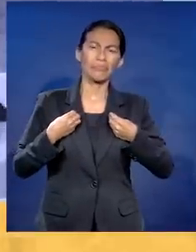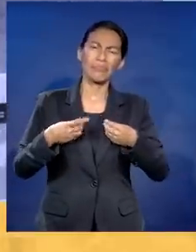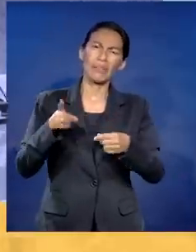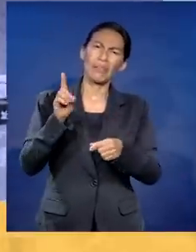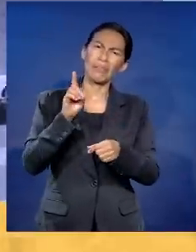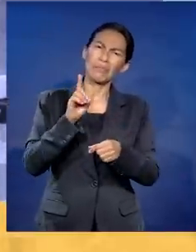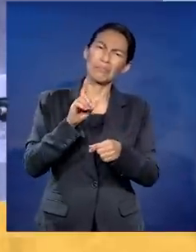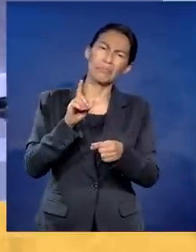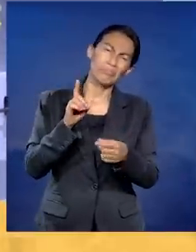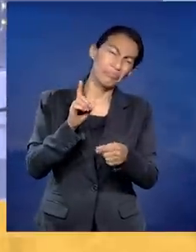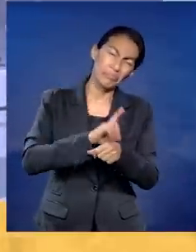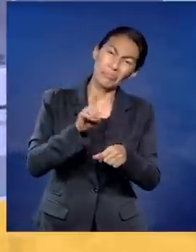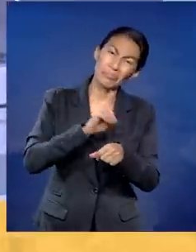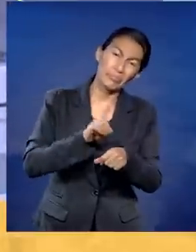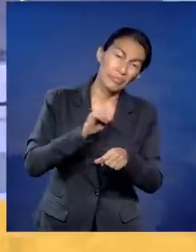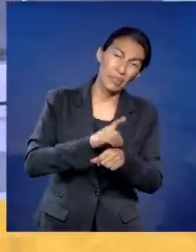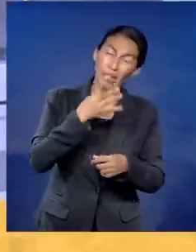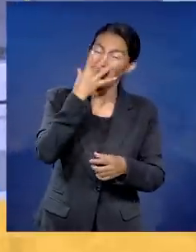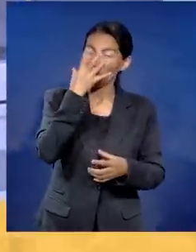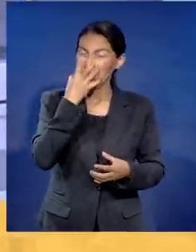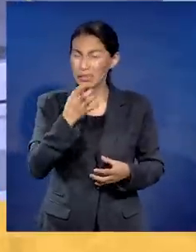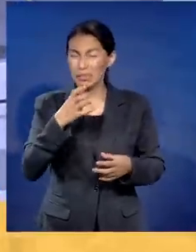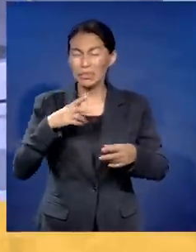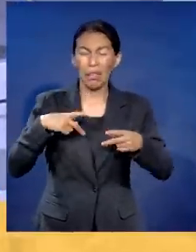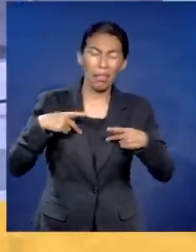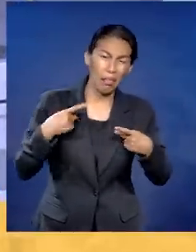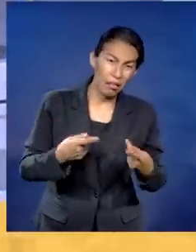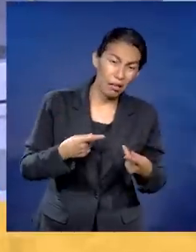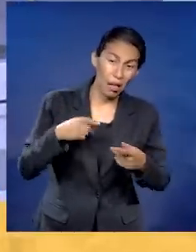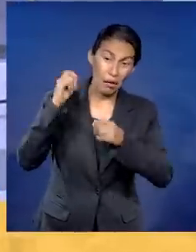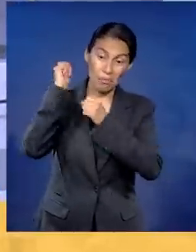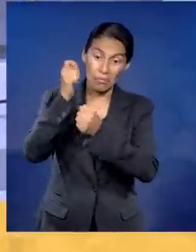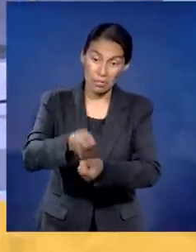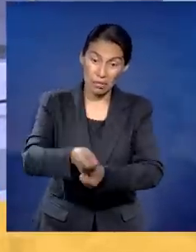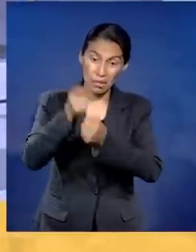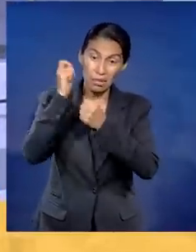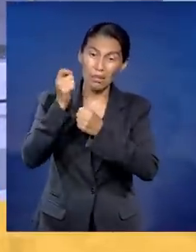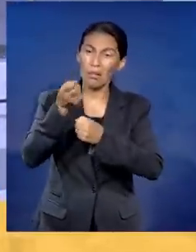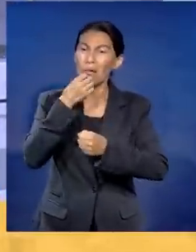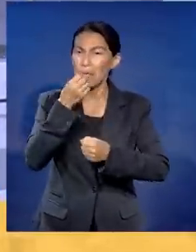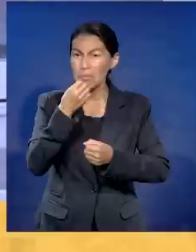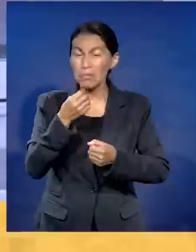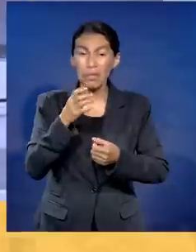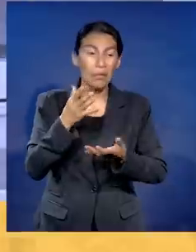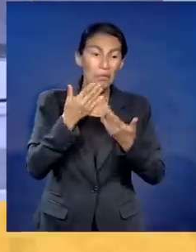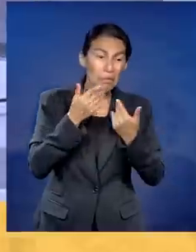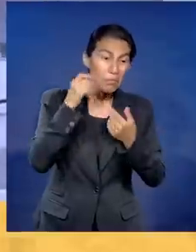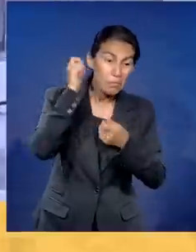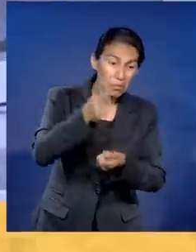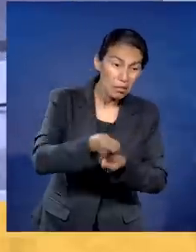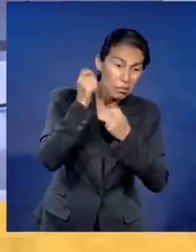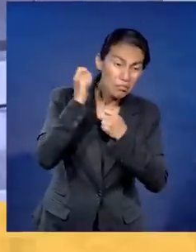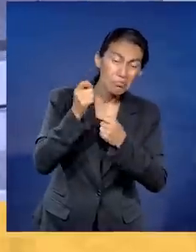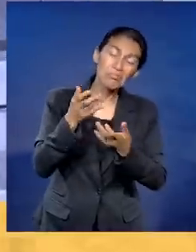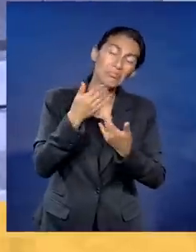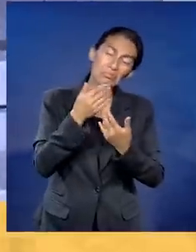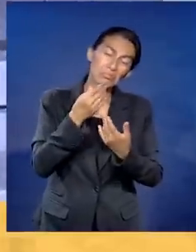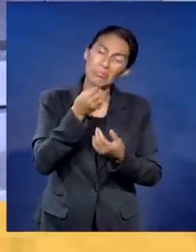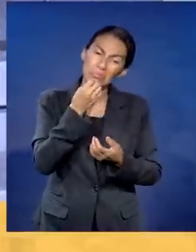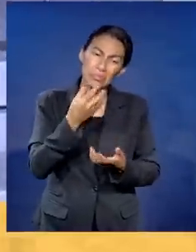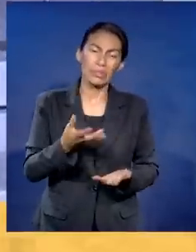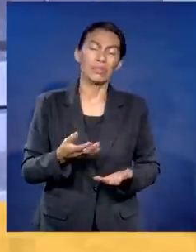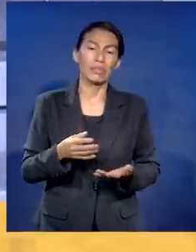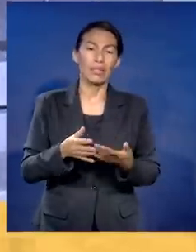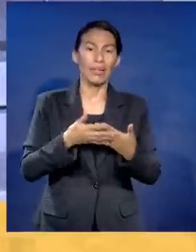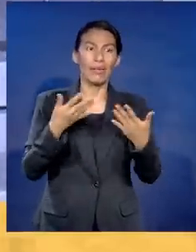vida al día, triste, llena de limitaciones, de presiones. Si pescaban, comían. Si no pescaban, no comían. Vivían